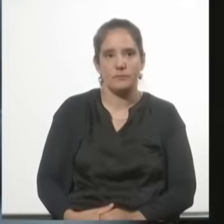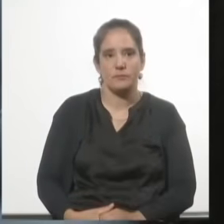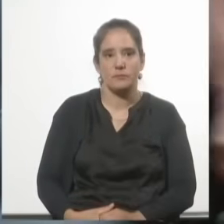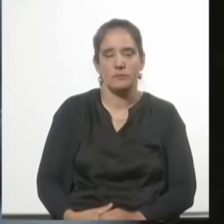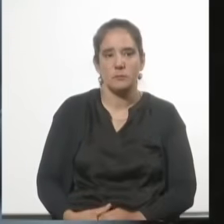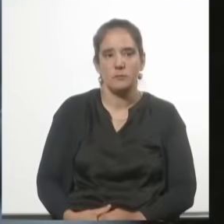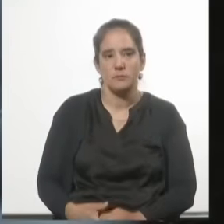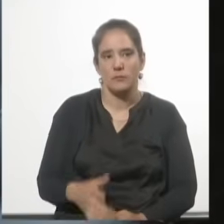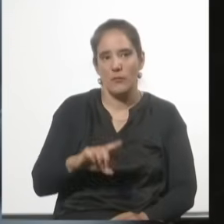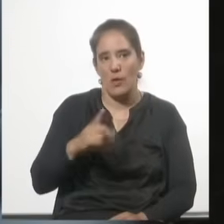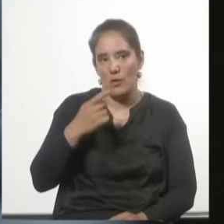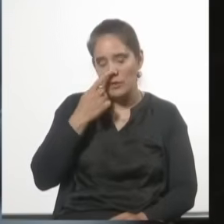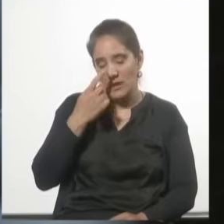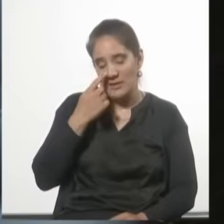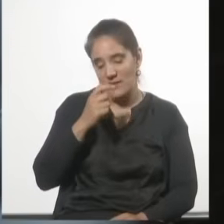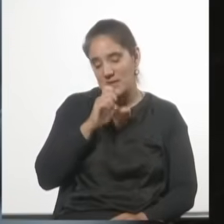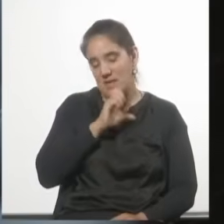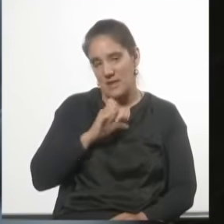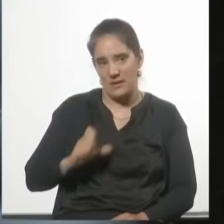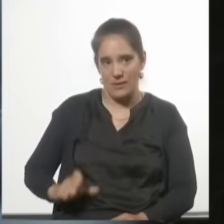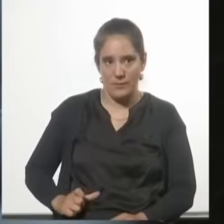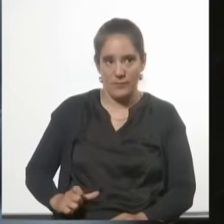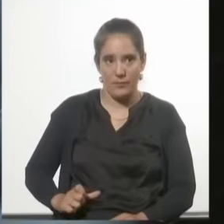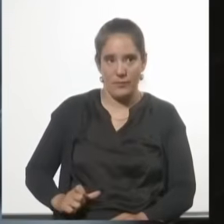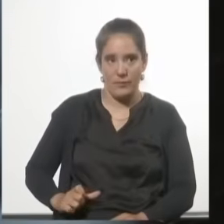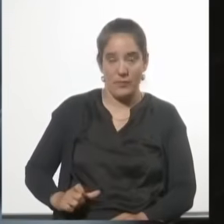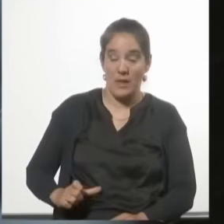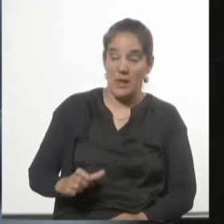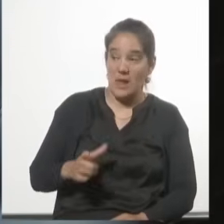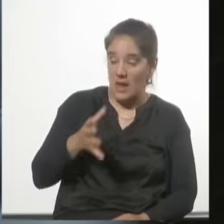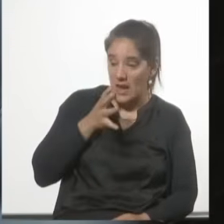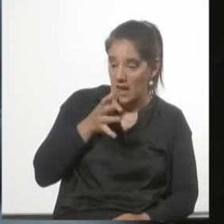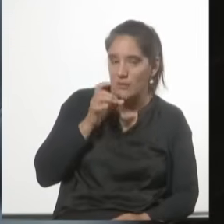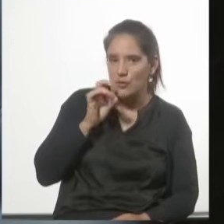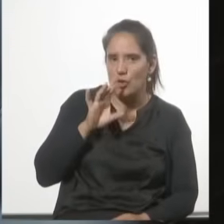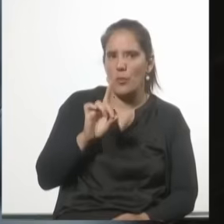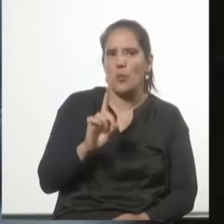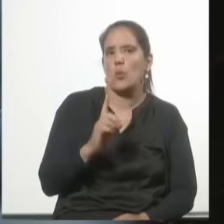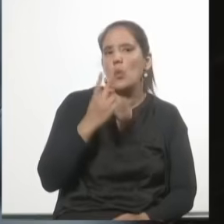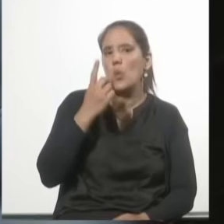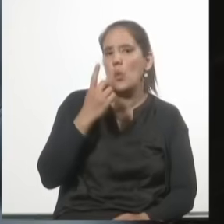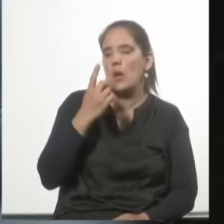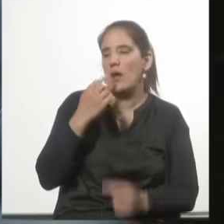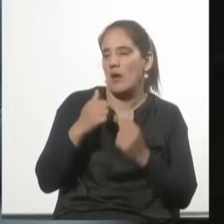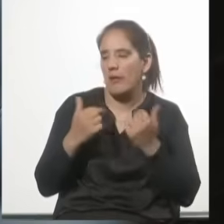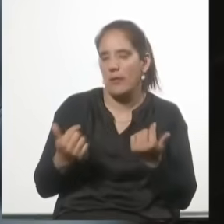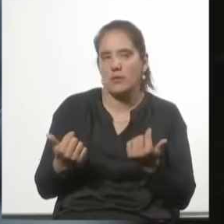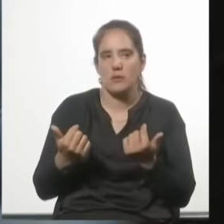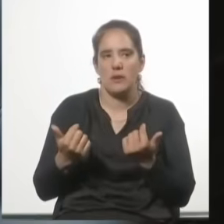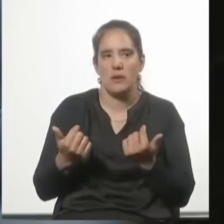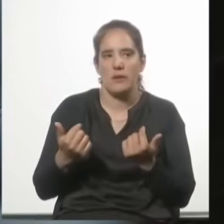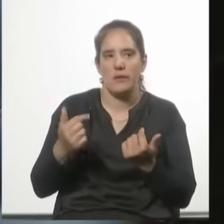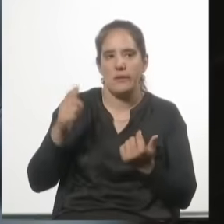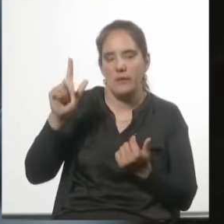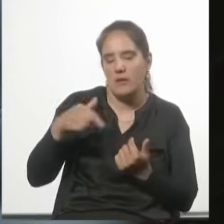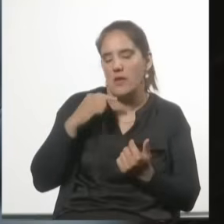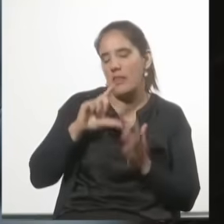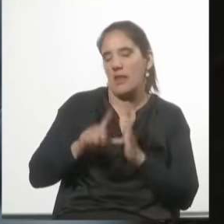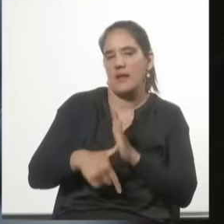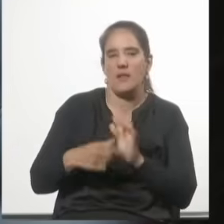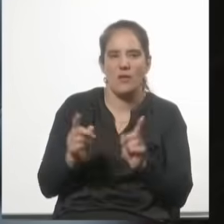los intereses del Estado. La gravedad no es solo por un aspecto cuantitativo derivado de la